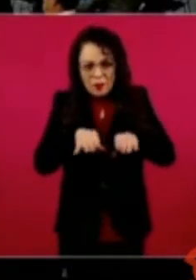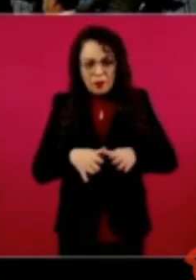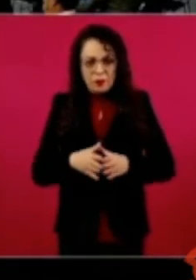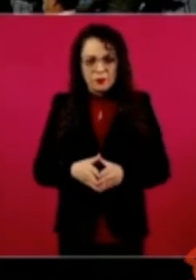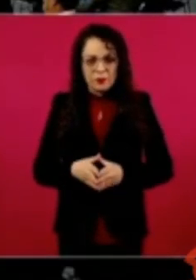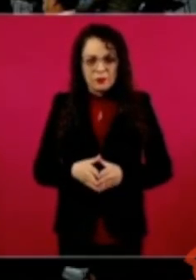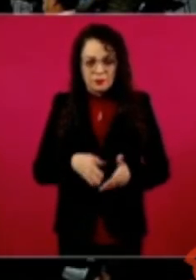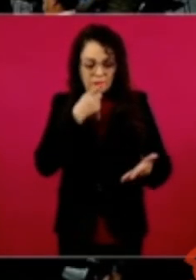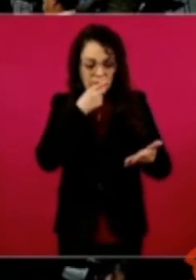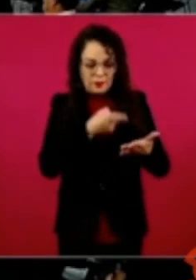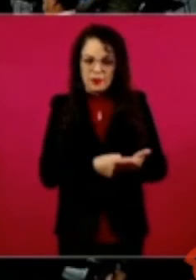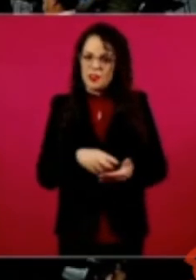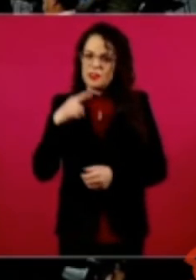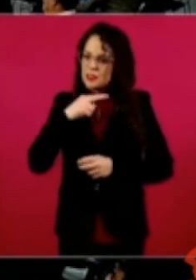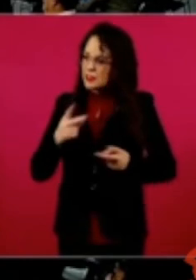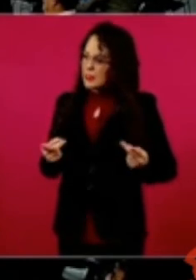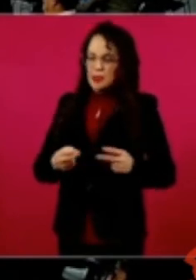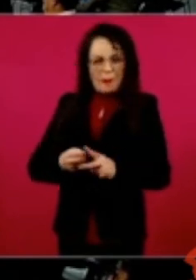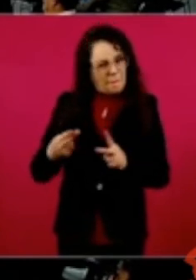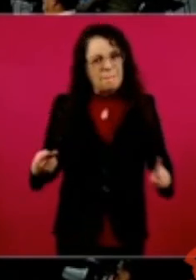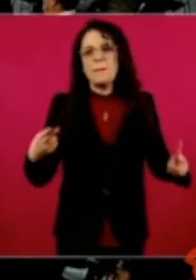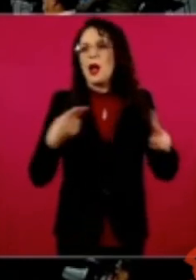caliente.